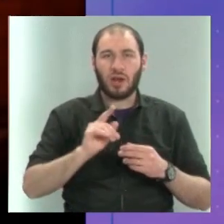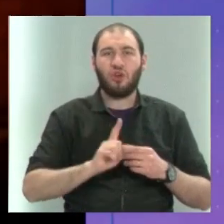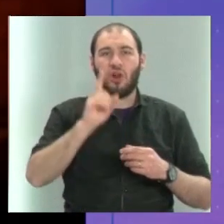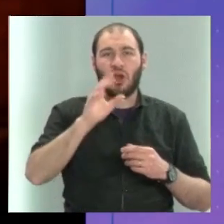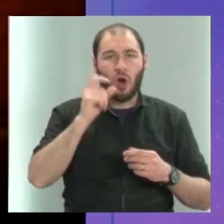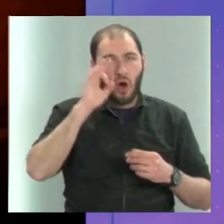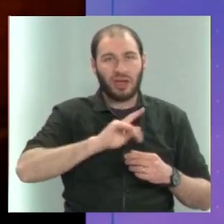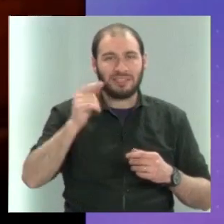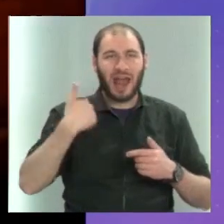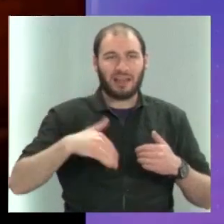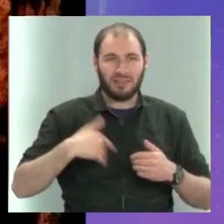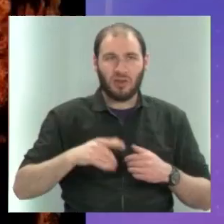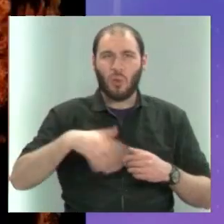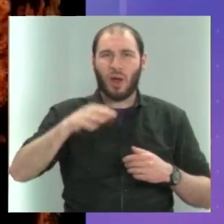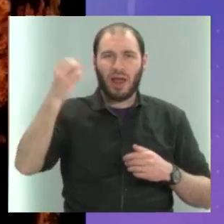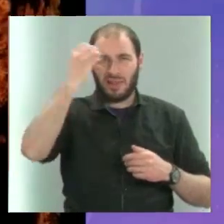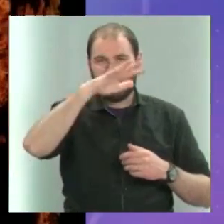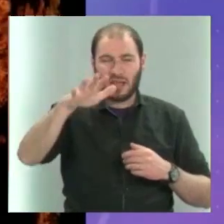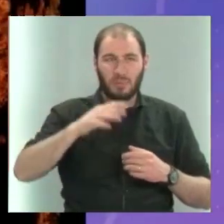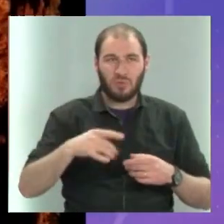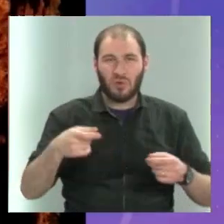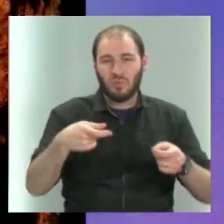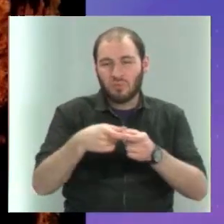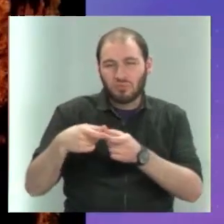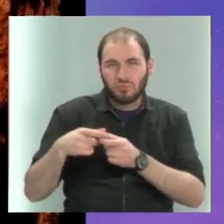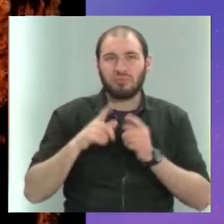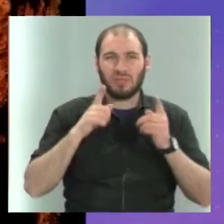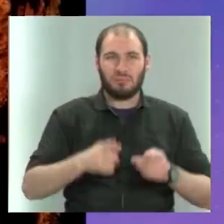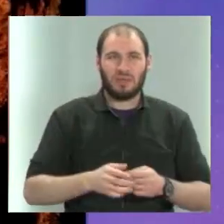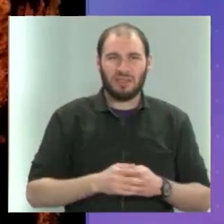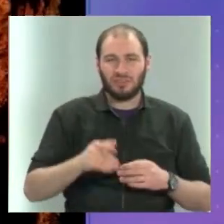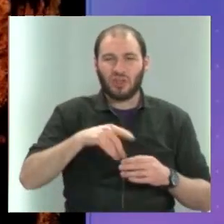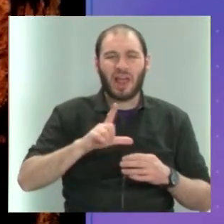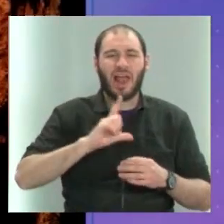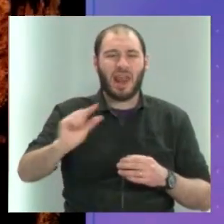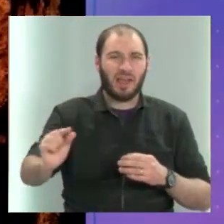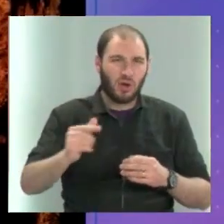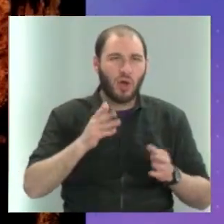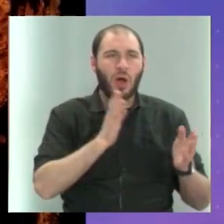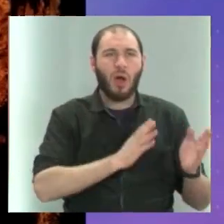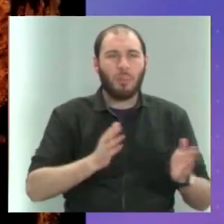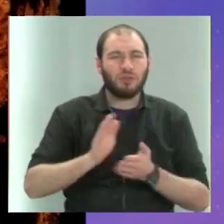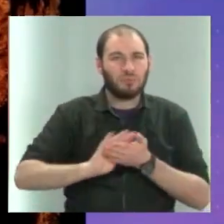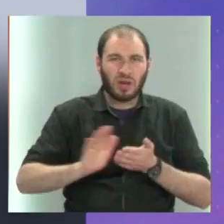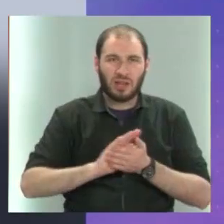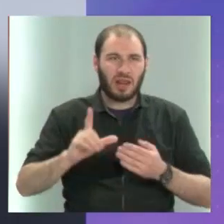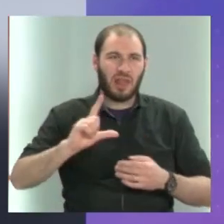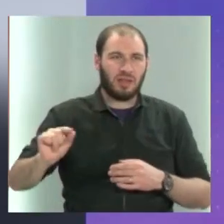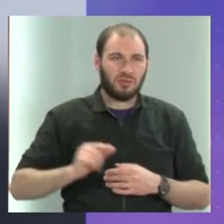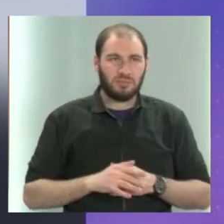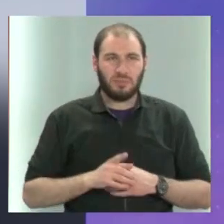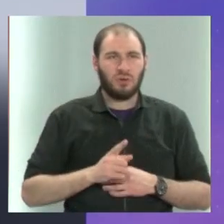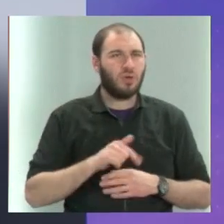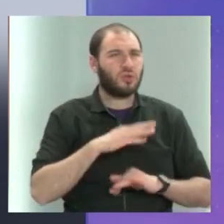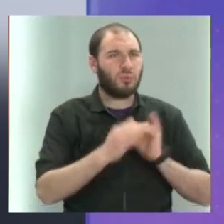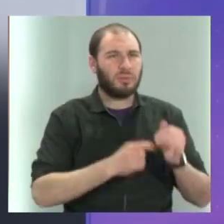argentino, en construcciones rurales y en pequeños poblados, marginados de los procesos de modernización. ¿A qué nos referimos,